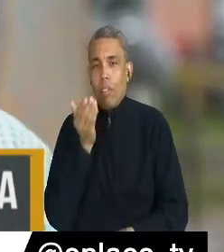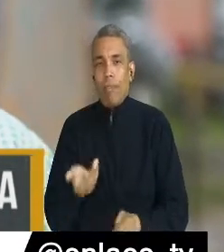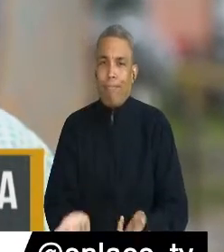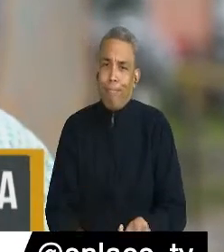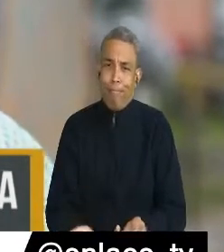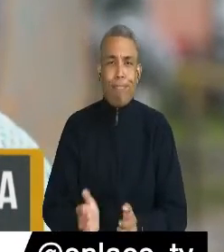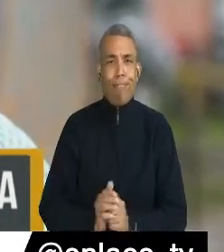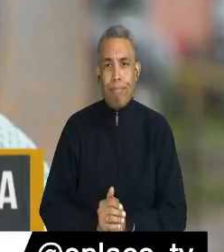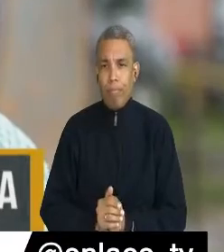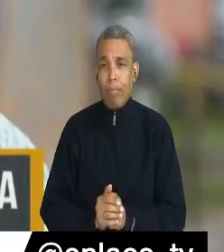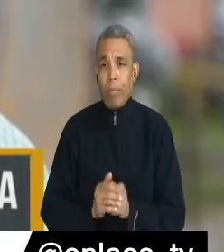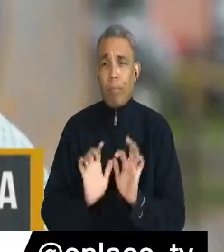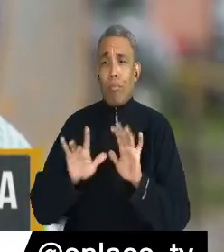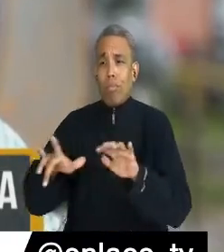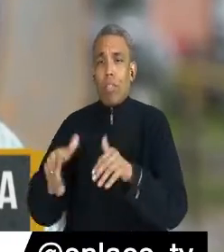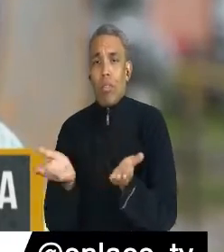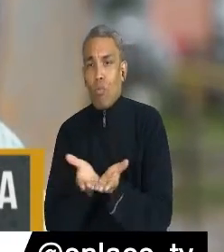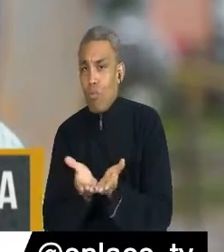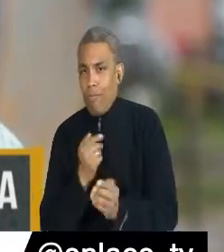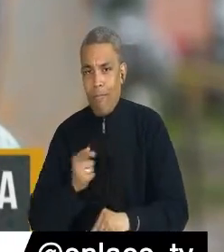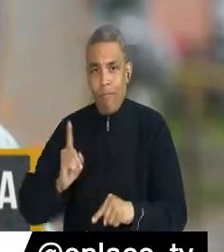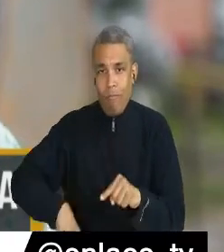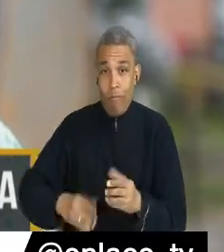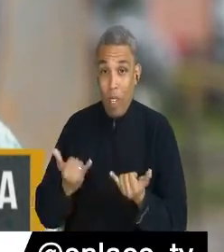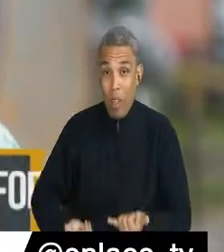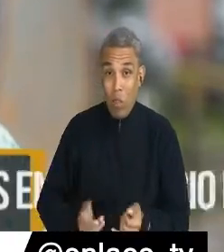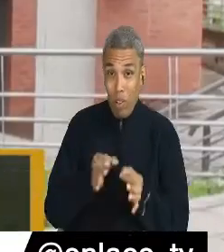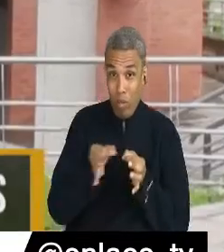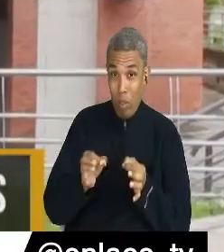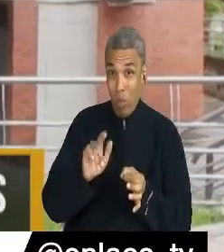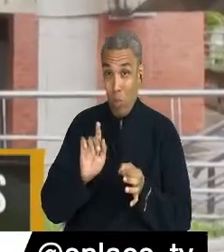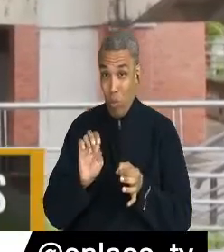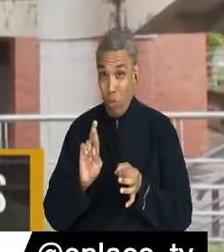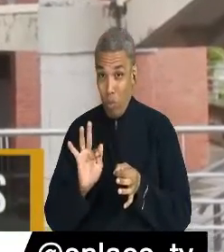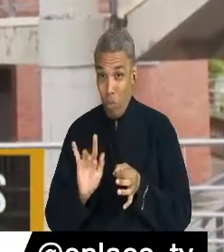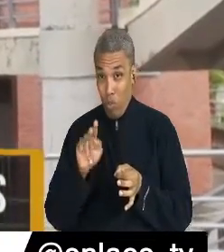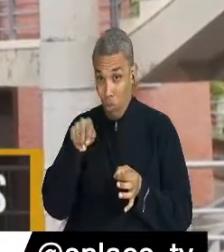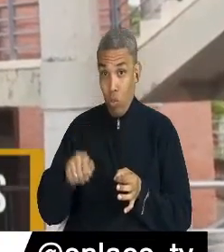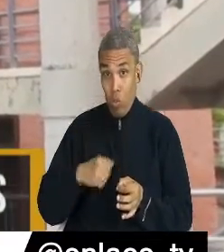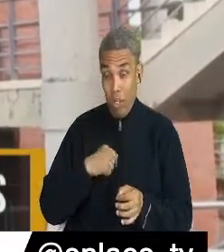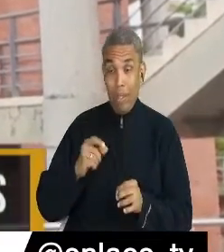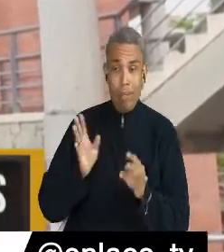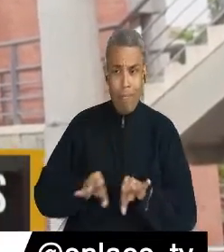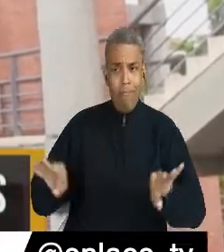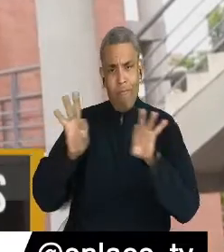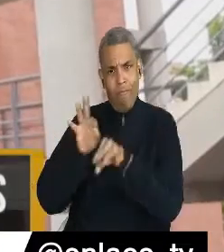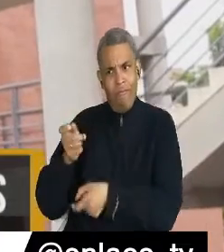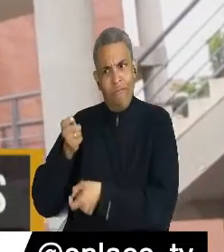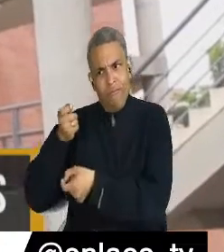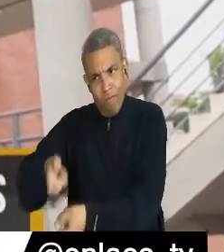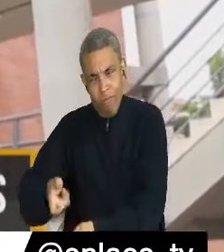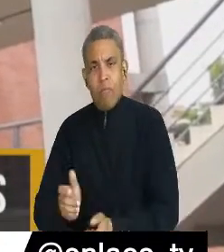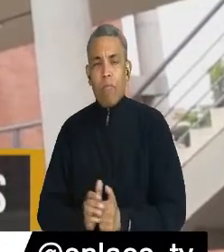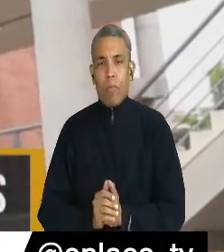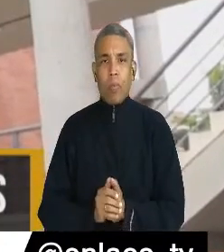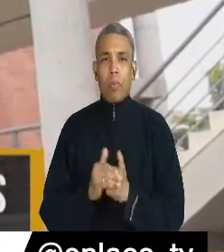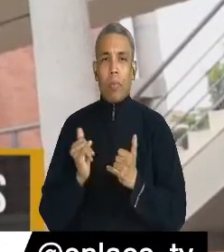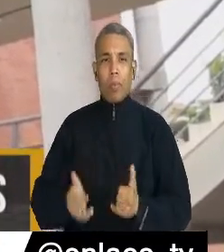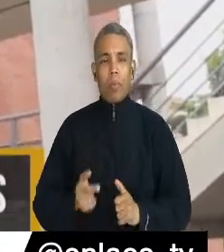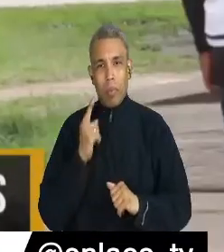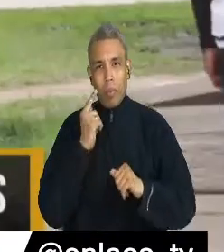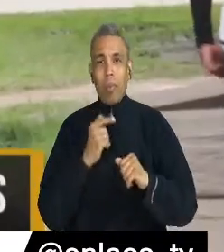construcción del colegio de la fortuna con la inversión anteriormente mencionada las inversiones en infraestructura educativa también se ejecutarán en el